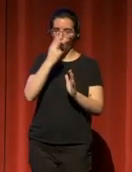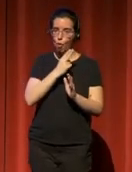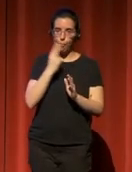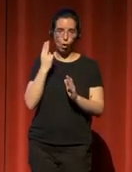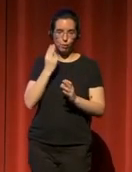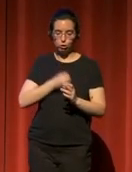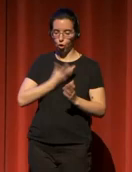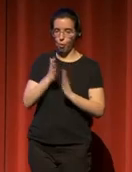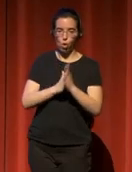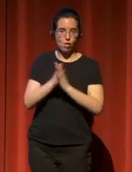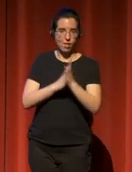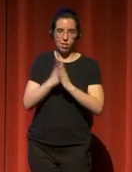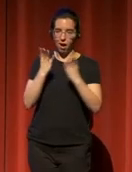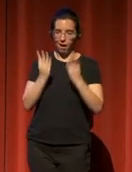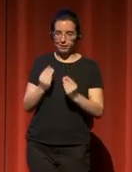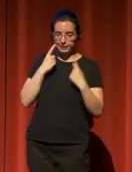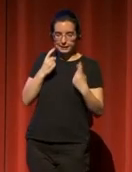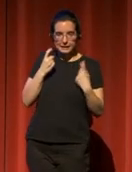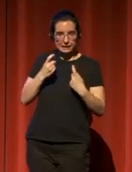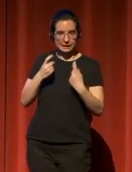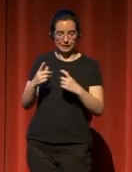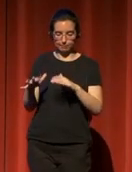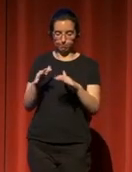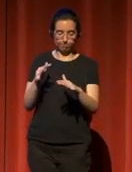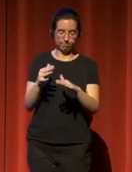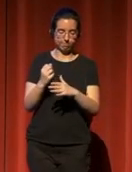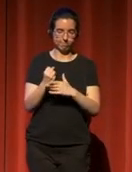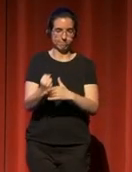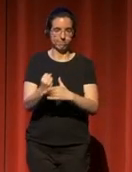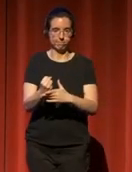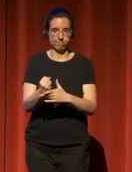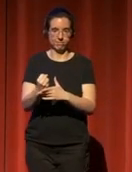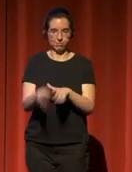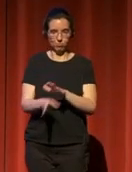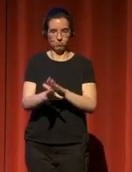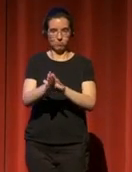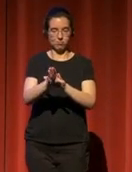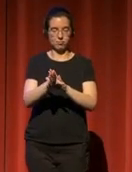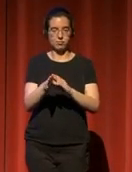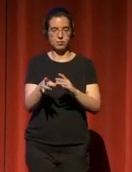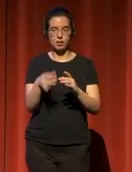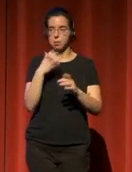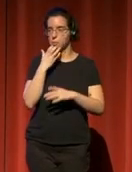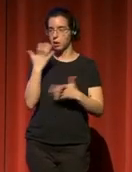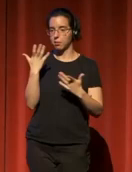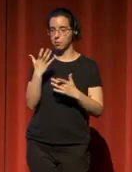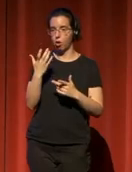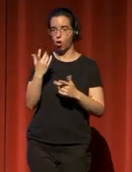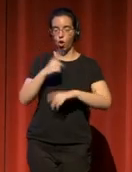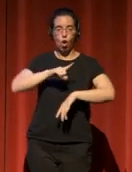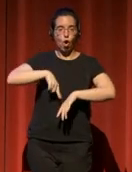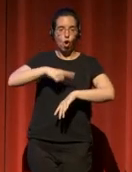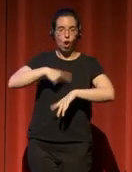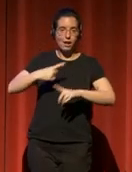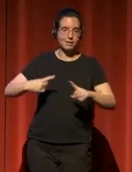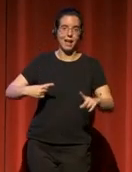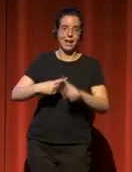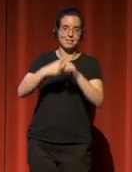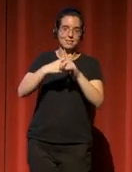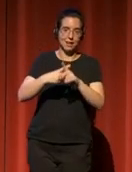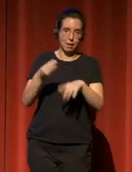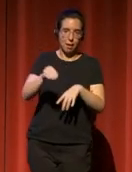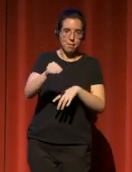su desarrollo no aparecen relatos de Eh pues esto a trabajar fuera de las horas que